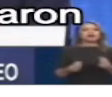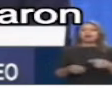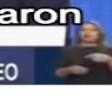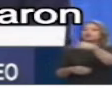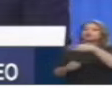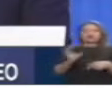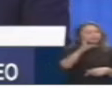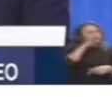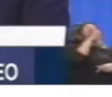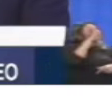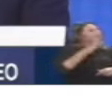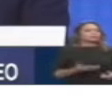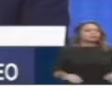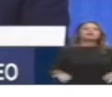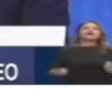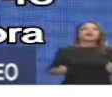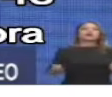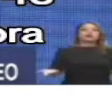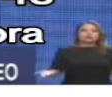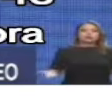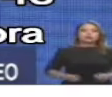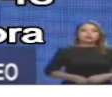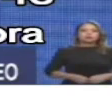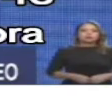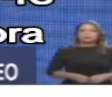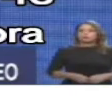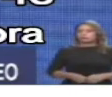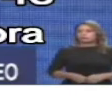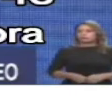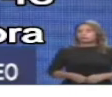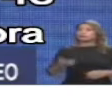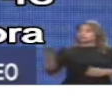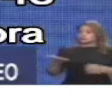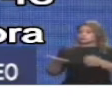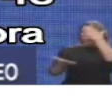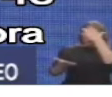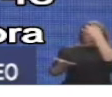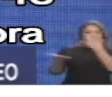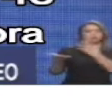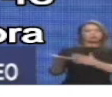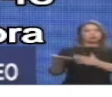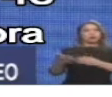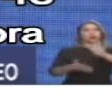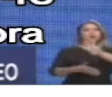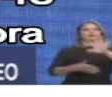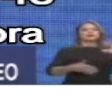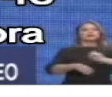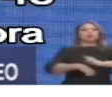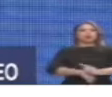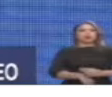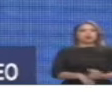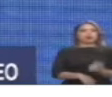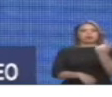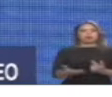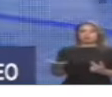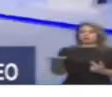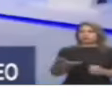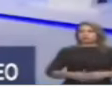dejaron destruir candidato Daniel Novoa tiene 45 segundos para responder